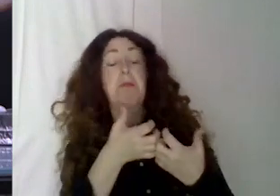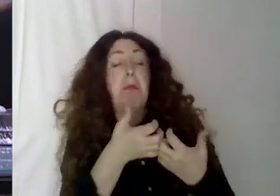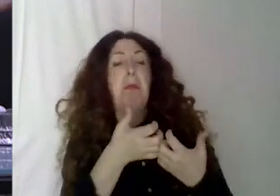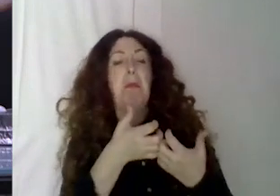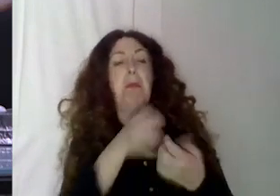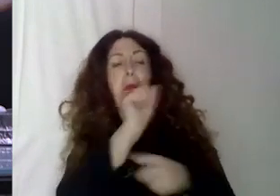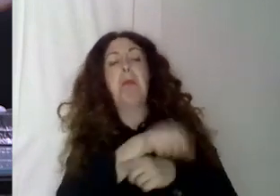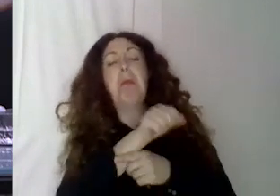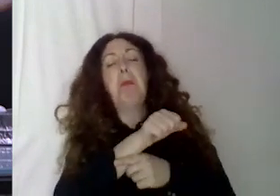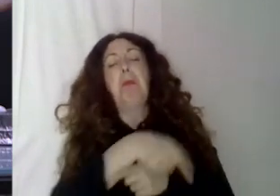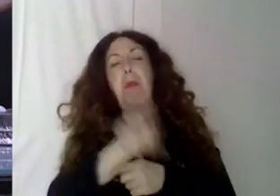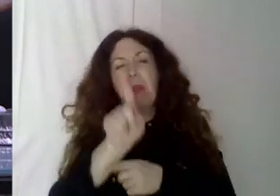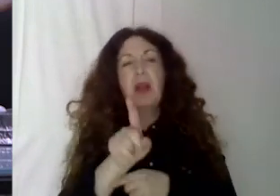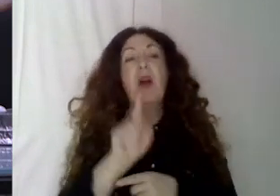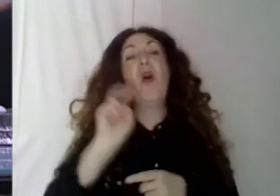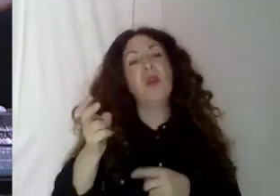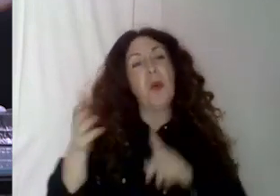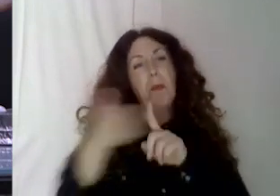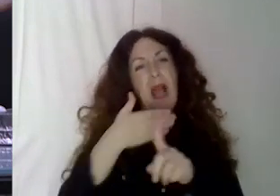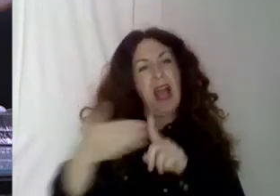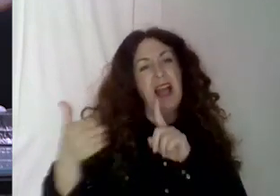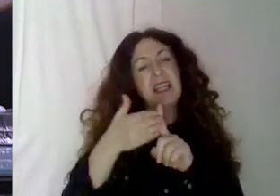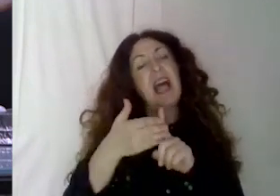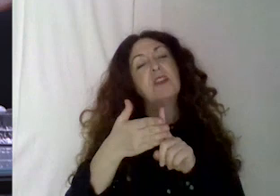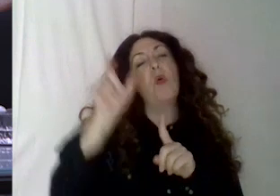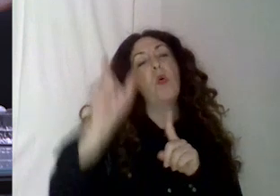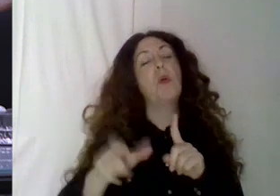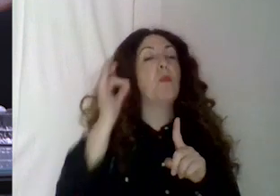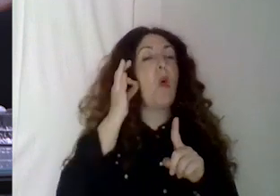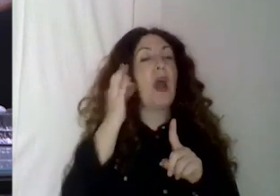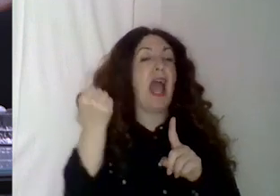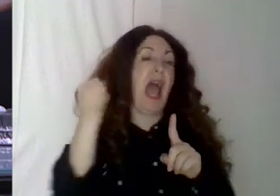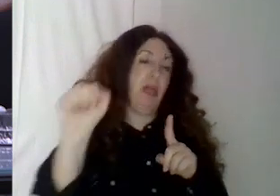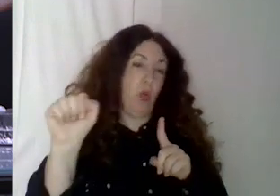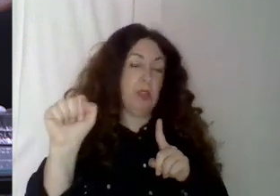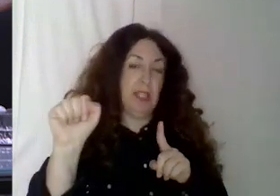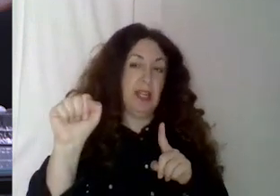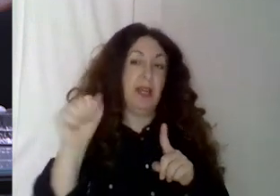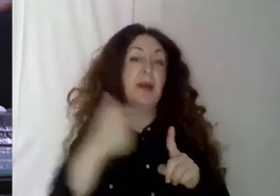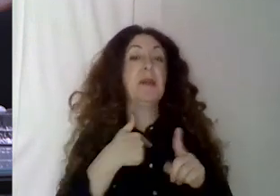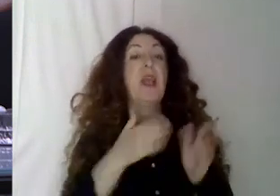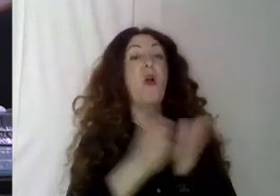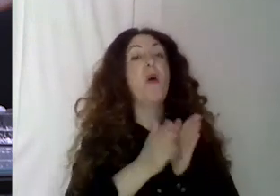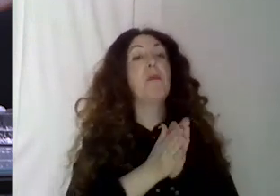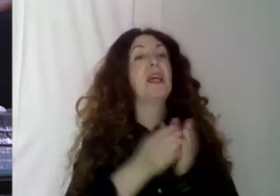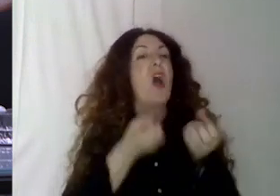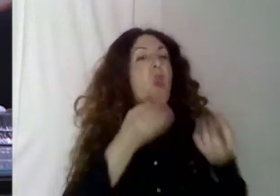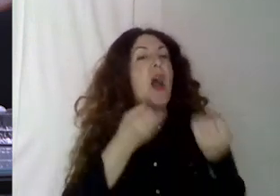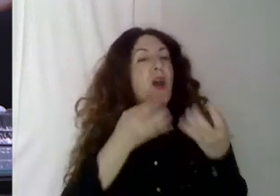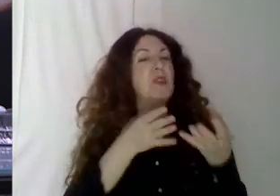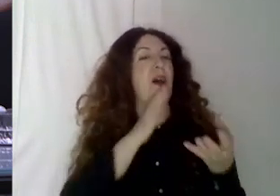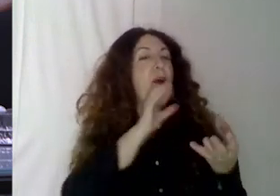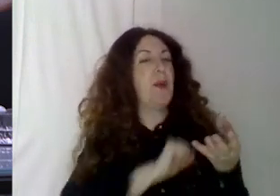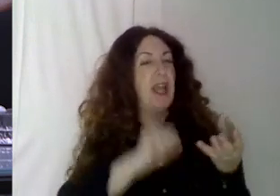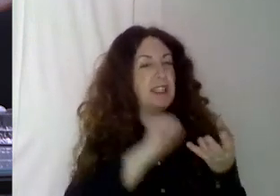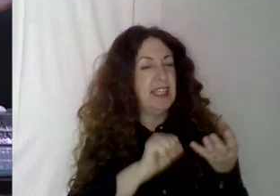algo que no hay que irse muy lejos para pensar que era también bastante corriente que de repente las mujeres adúlteras sufrieran un tipo de castigo. Hombre,